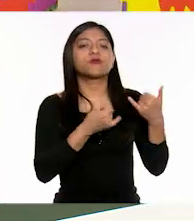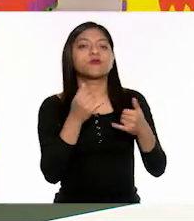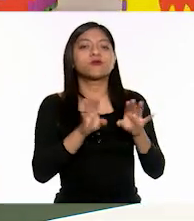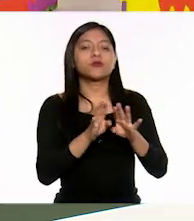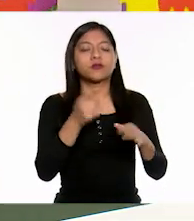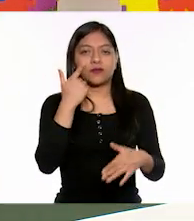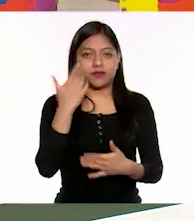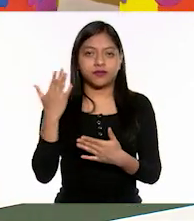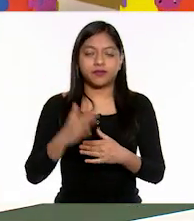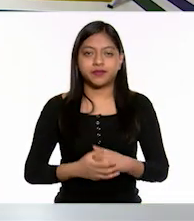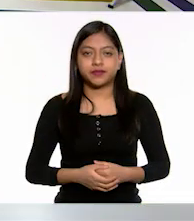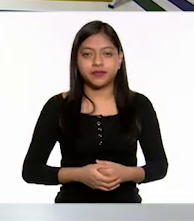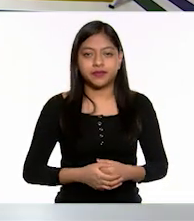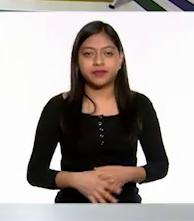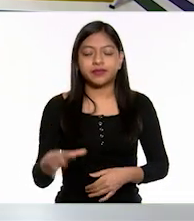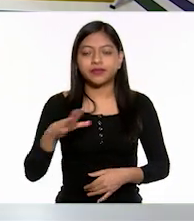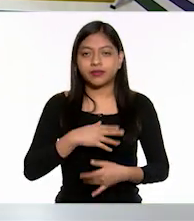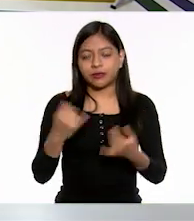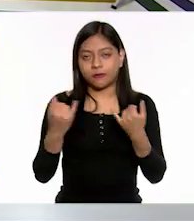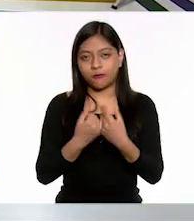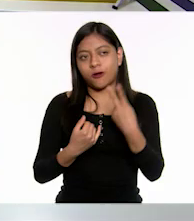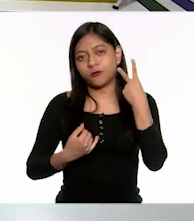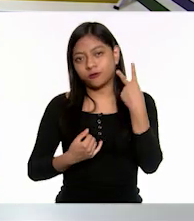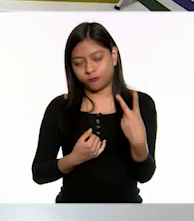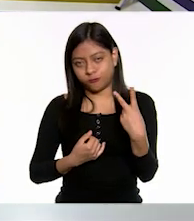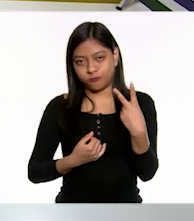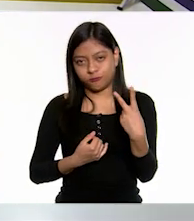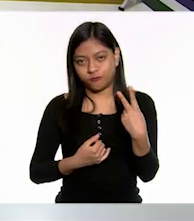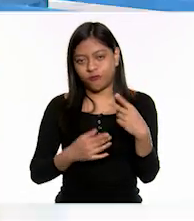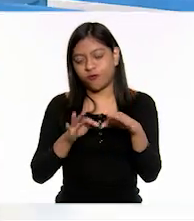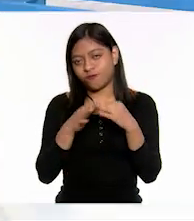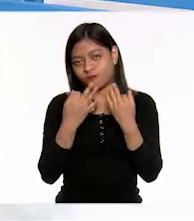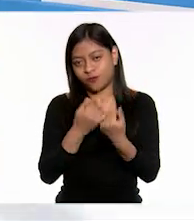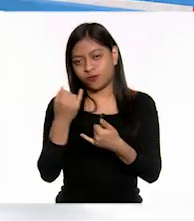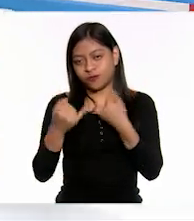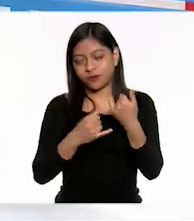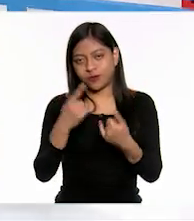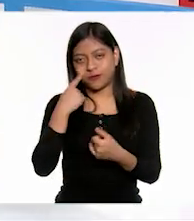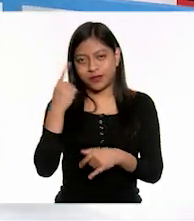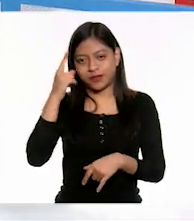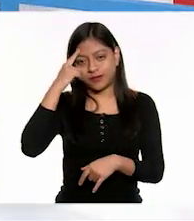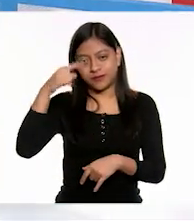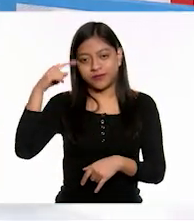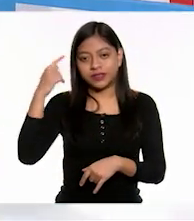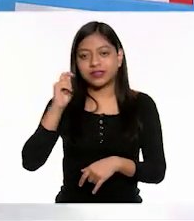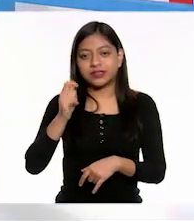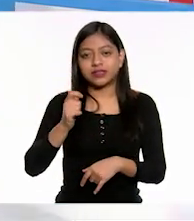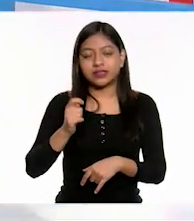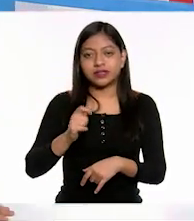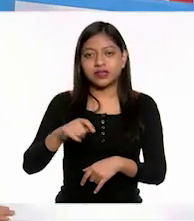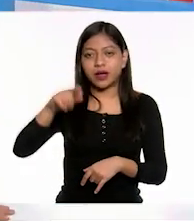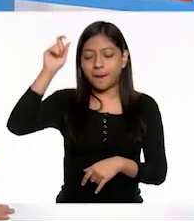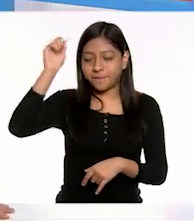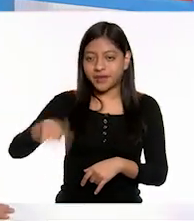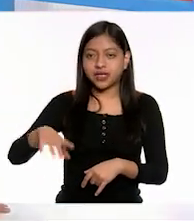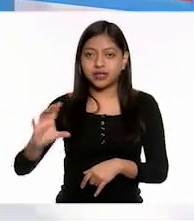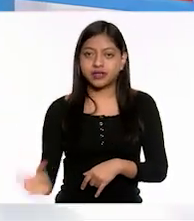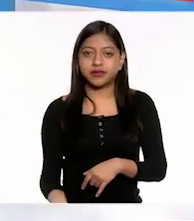bueno hijo hay también dos variantes en este juego digamos que la sencilla es botar la pelota tomar